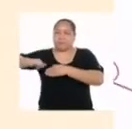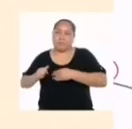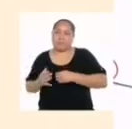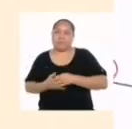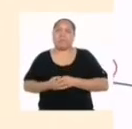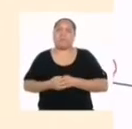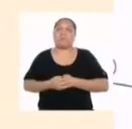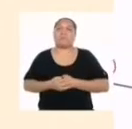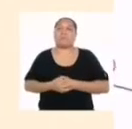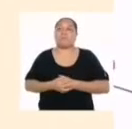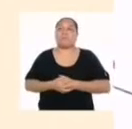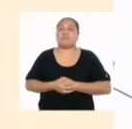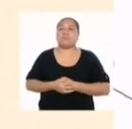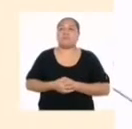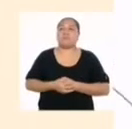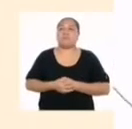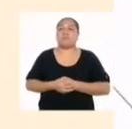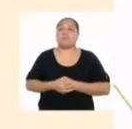trazadas anteriormente.